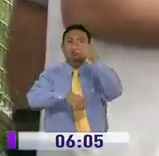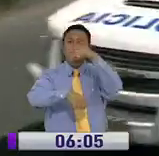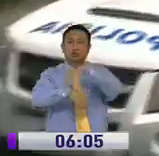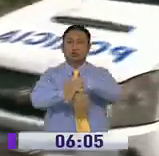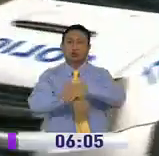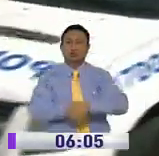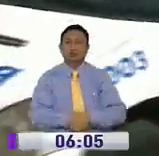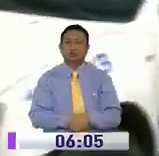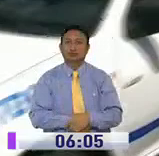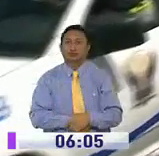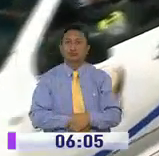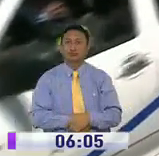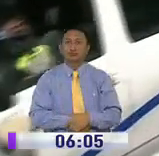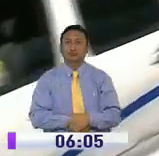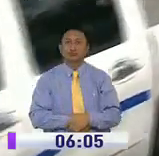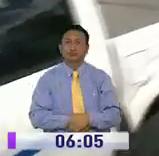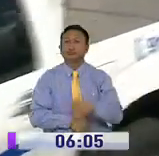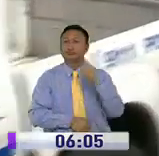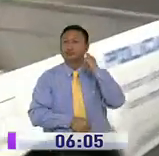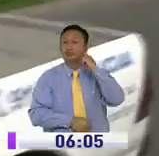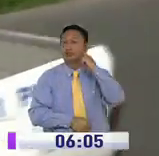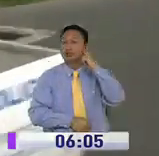horas.